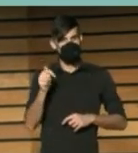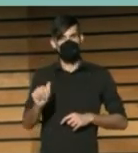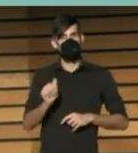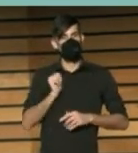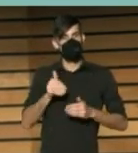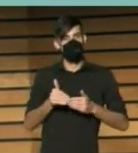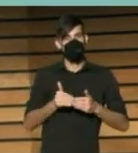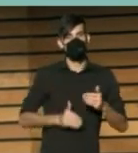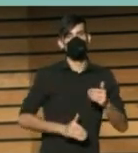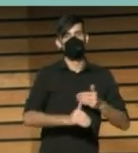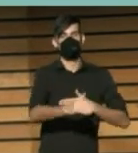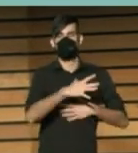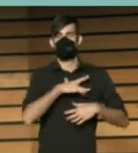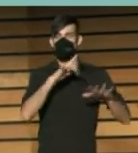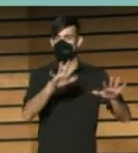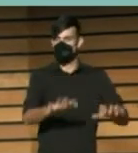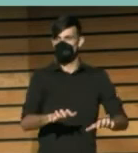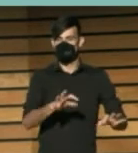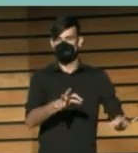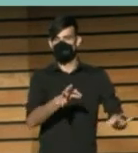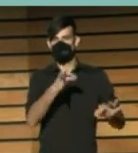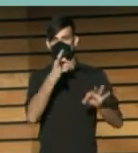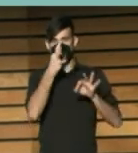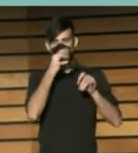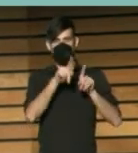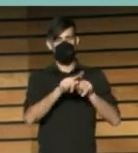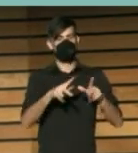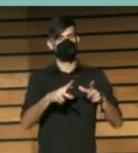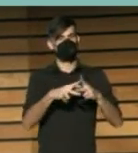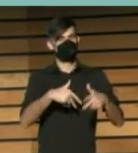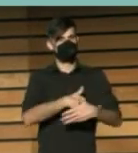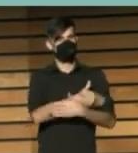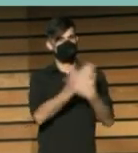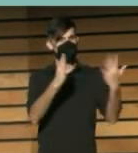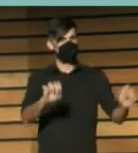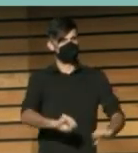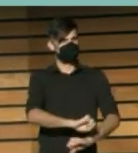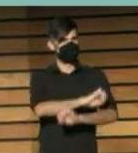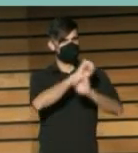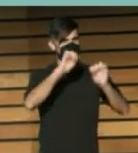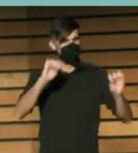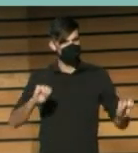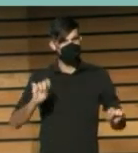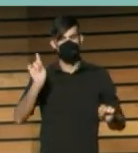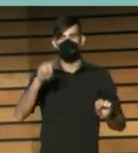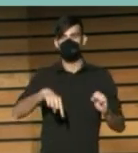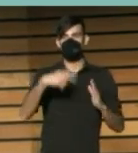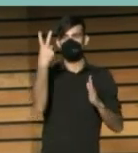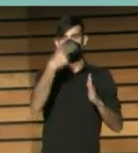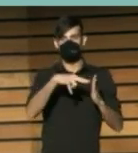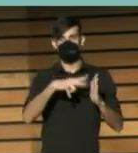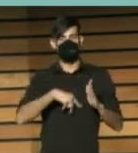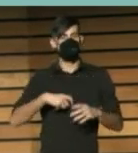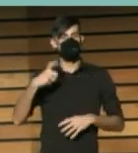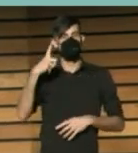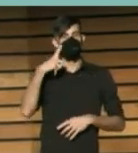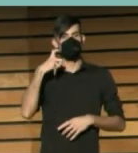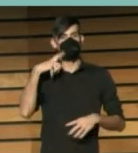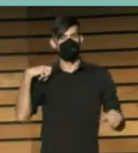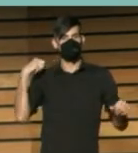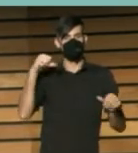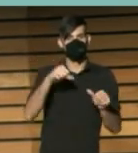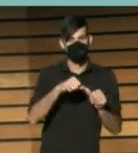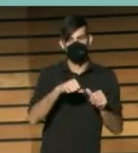futuro como sociedad. La lectura como hábito, como